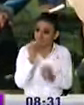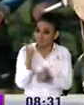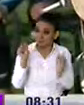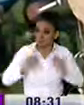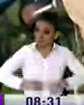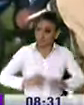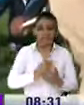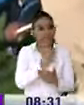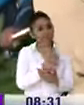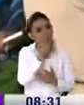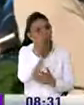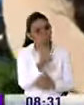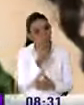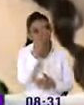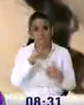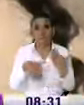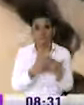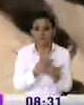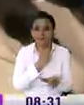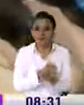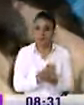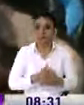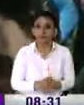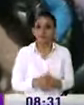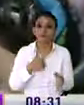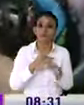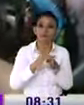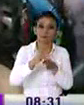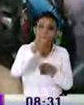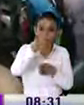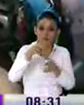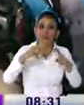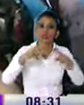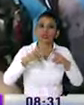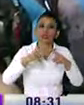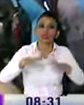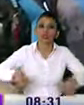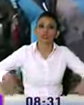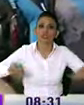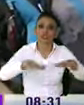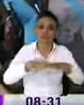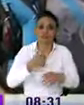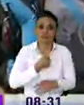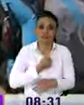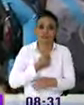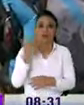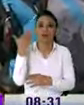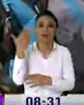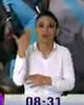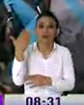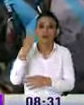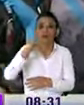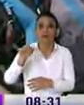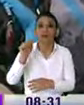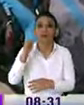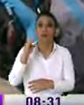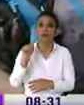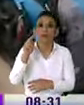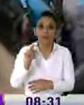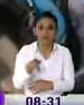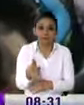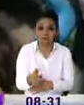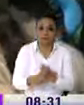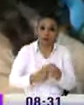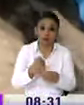Sí, muy buenos días para todos. Les invitamos a conocer esta infraestructura realizada por nuestro alcalde, el ingeniero Héctor Jácome Mantilla. Durante los últimos